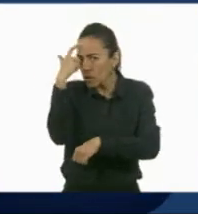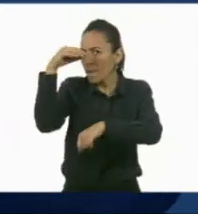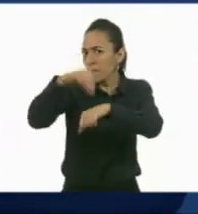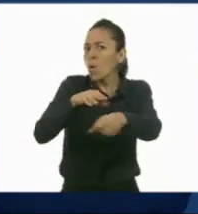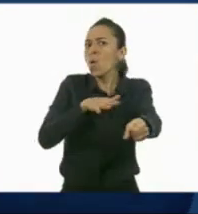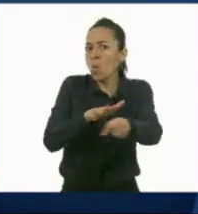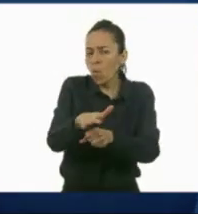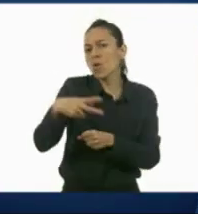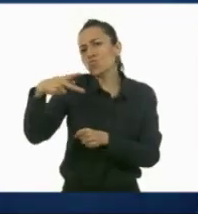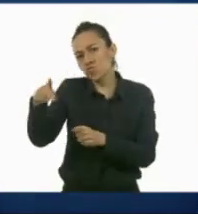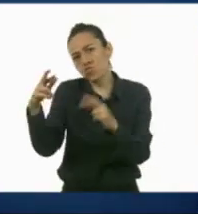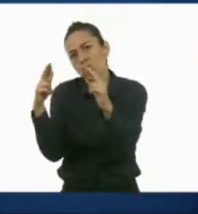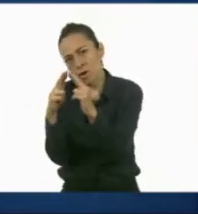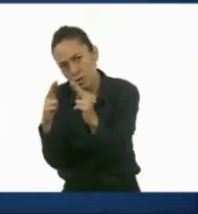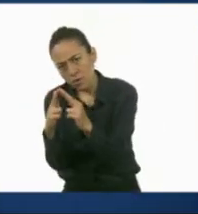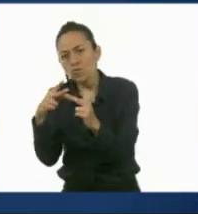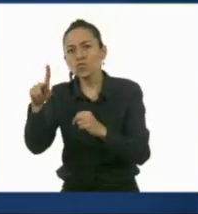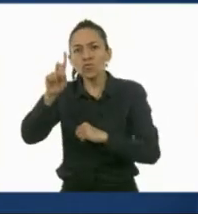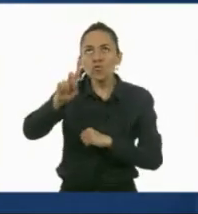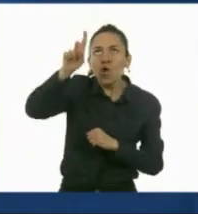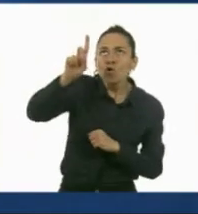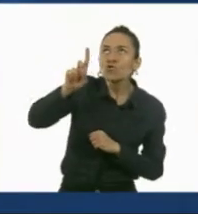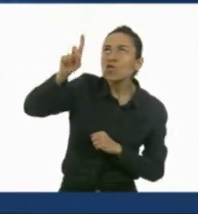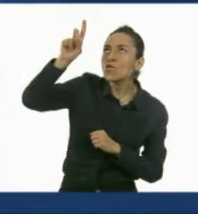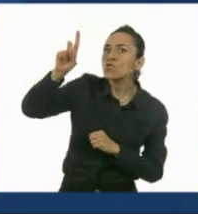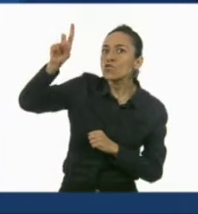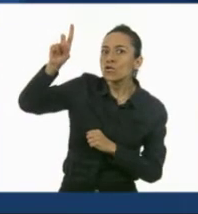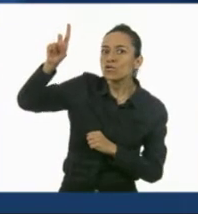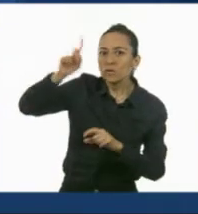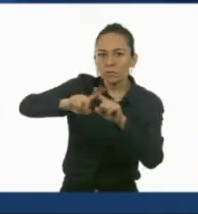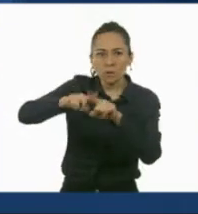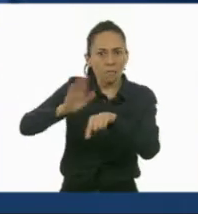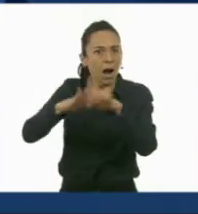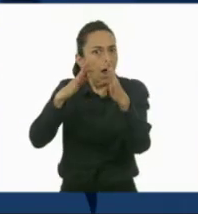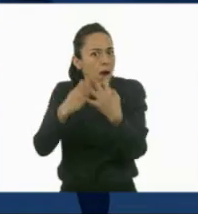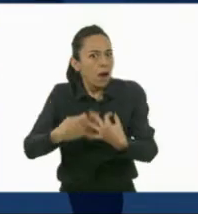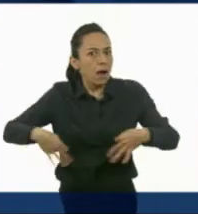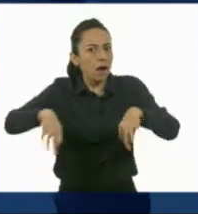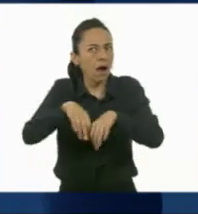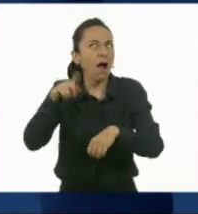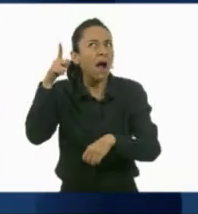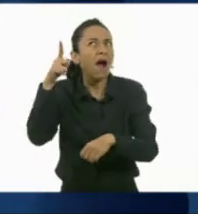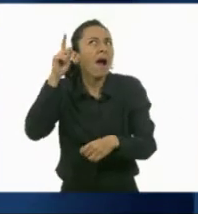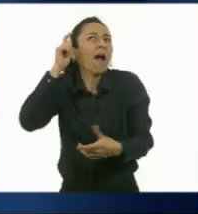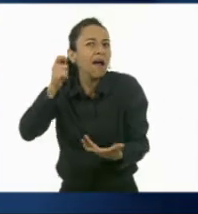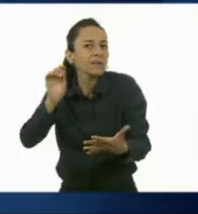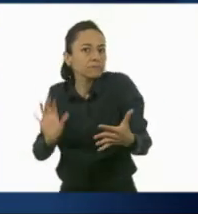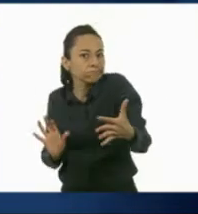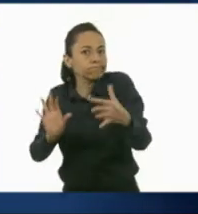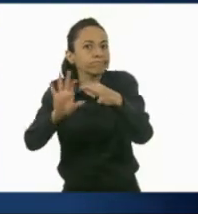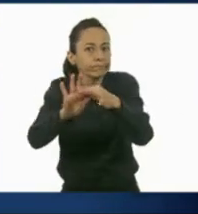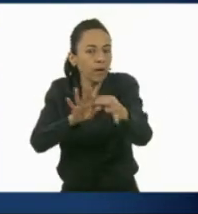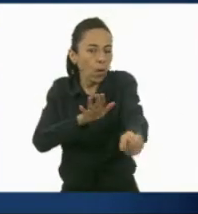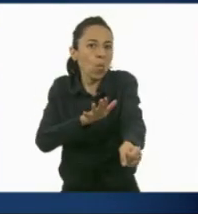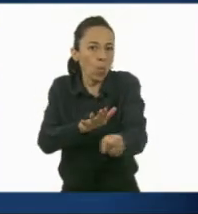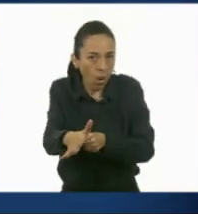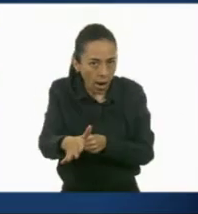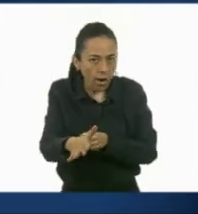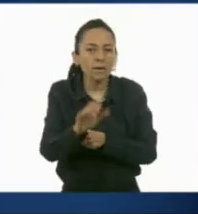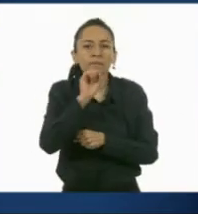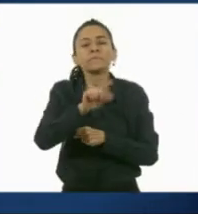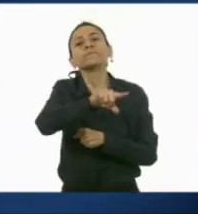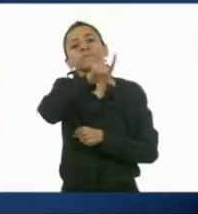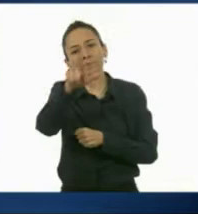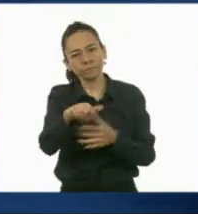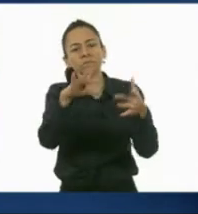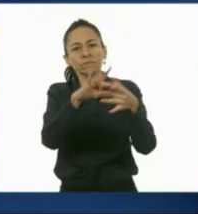tenían, cuáles eran sus dioses más importantes, a qué hacían referencia. También vamos a ver algunos aspectos